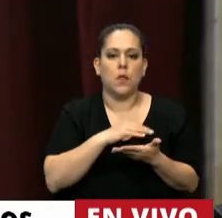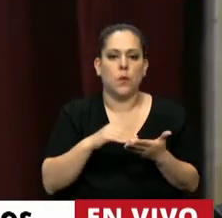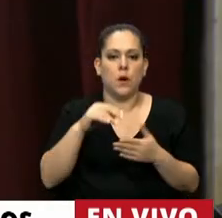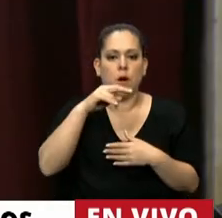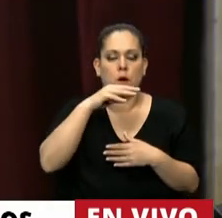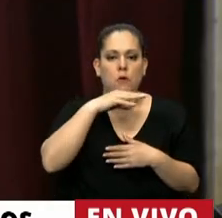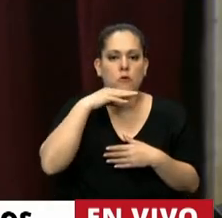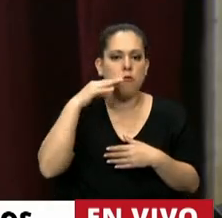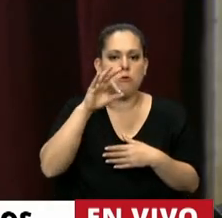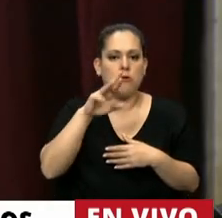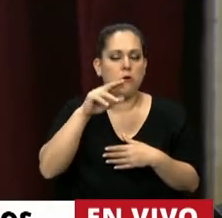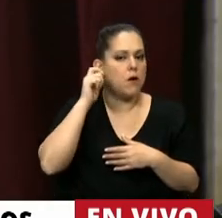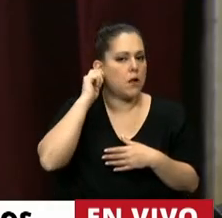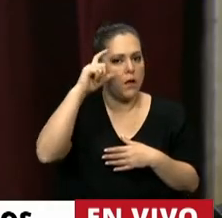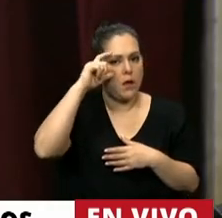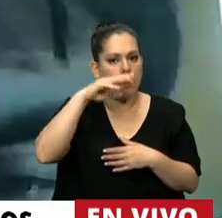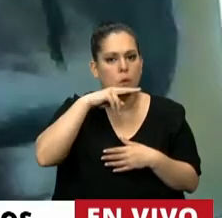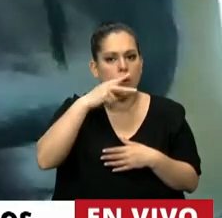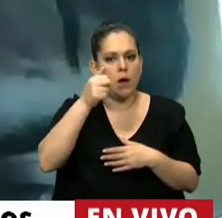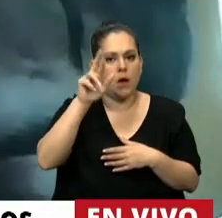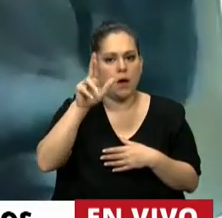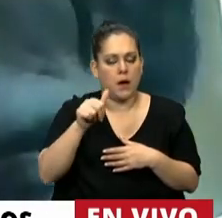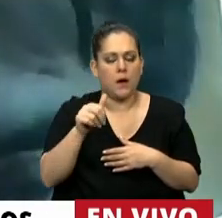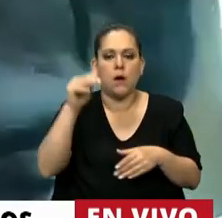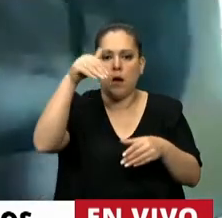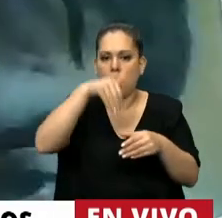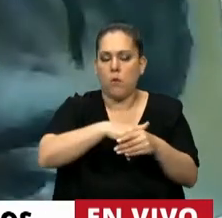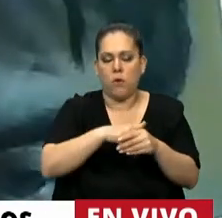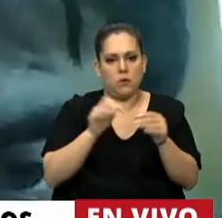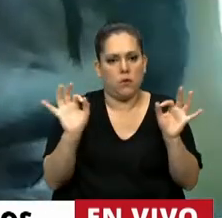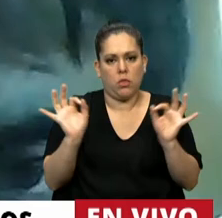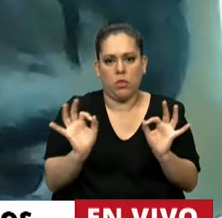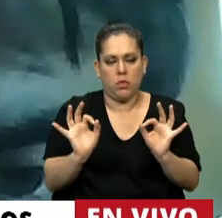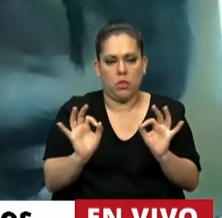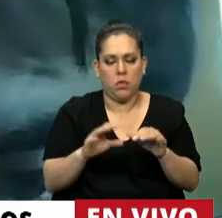Diputado Jorge Vara. Me abstengo, presidente. Afirmativo. Abstención a mi voto, presidente.